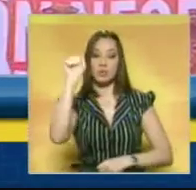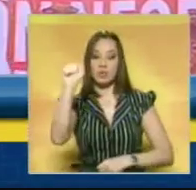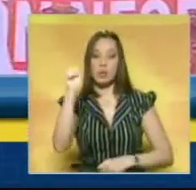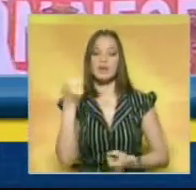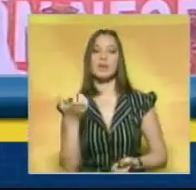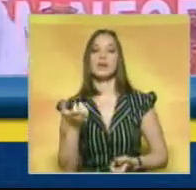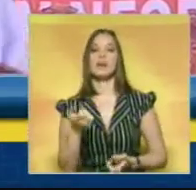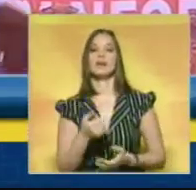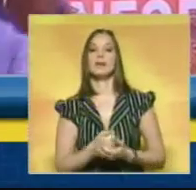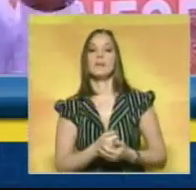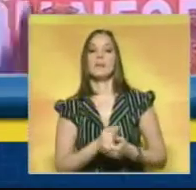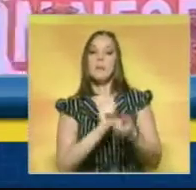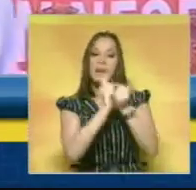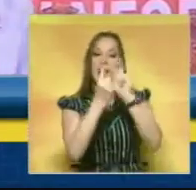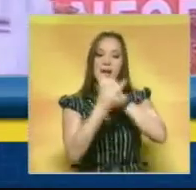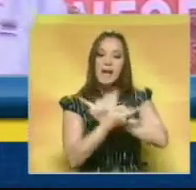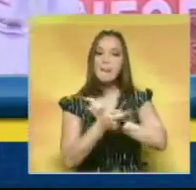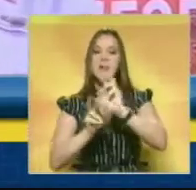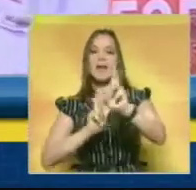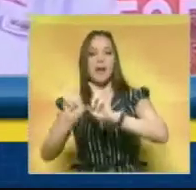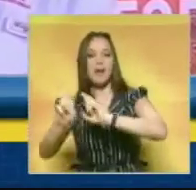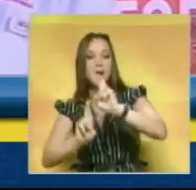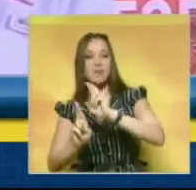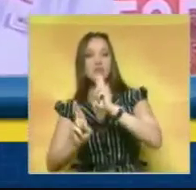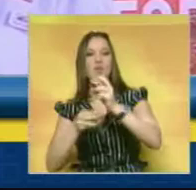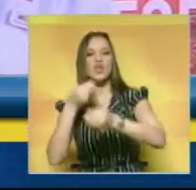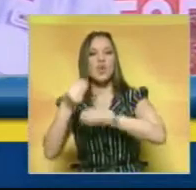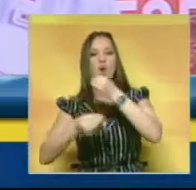social, cambiar las relaciones de producción.